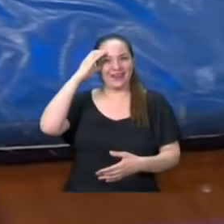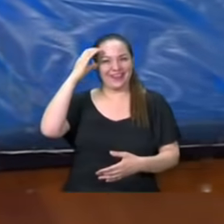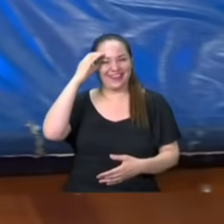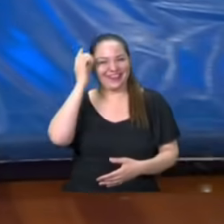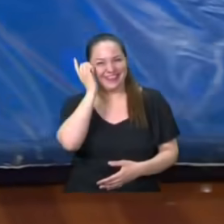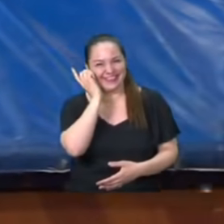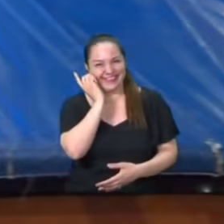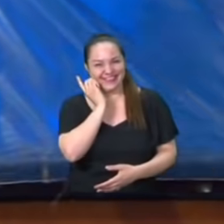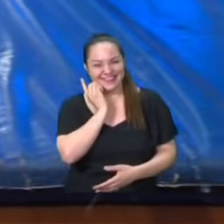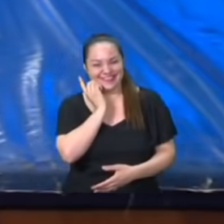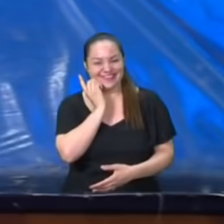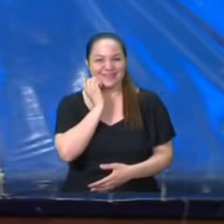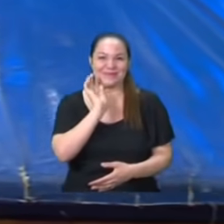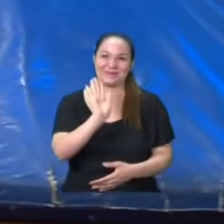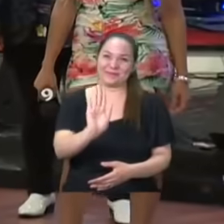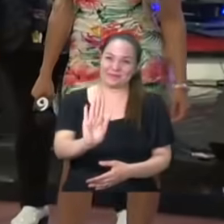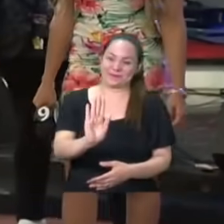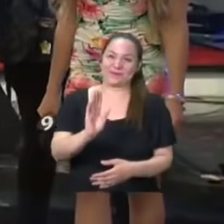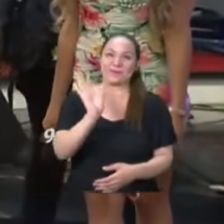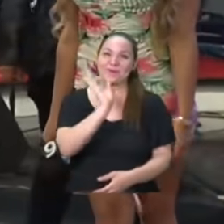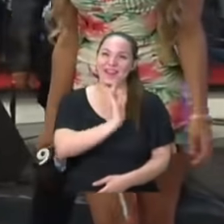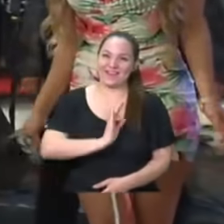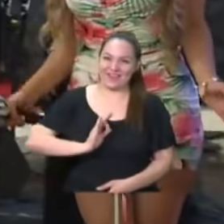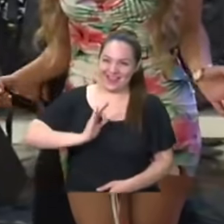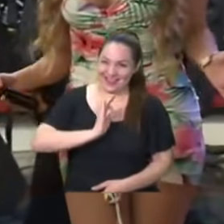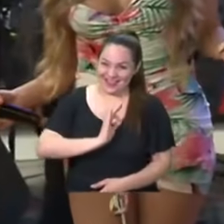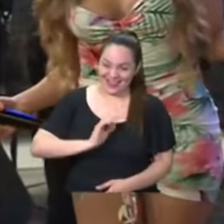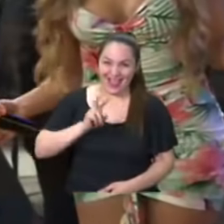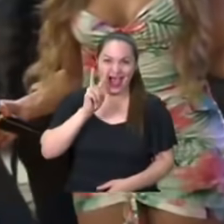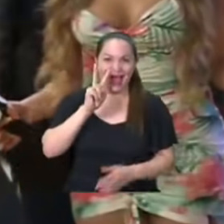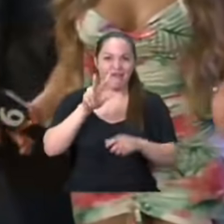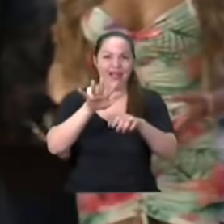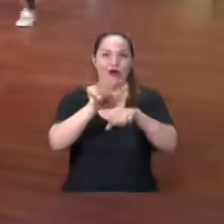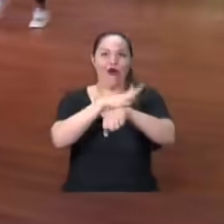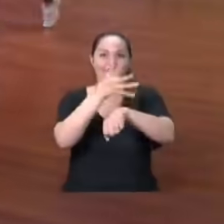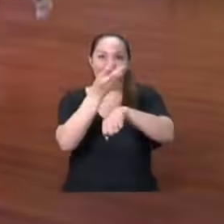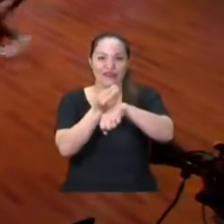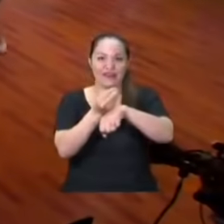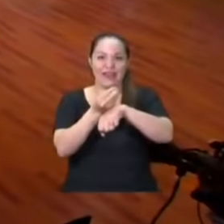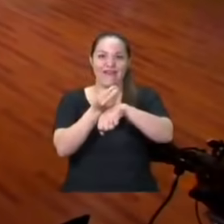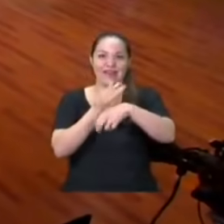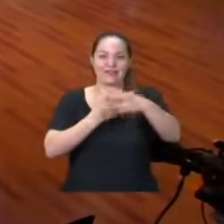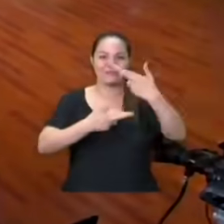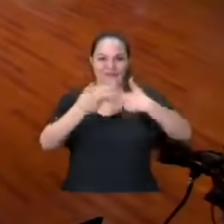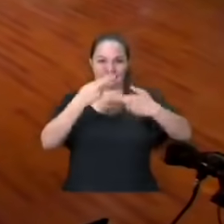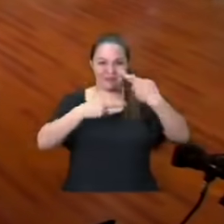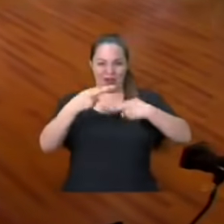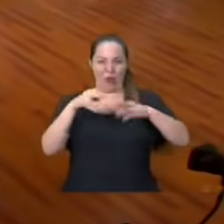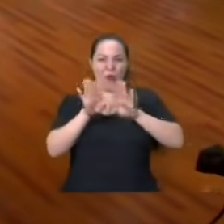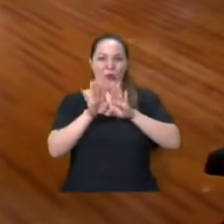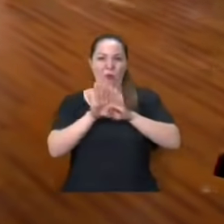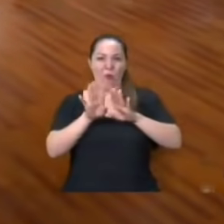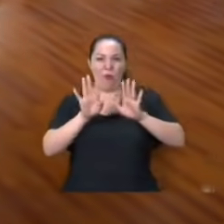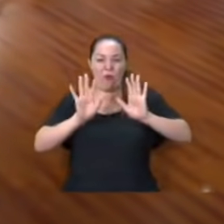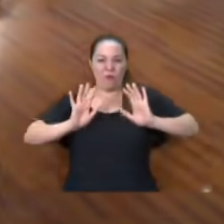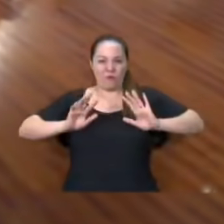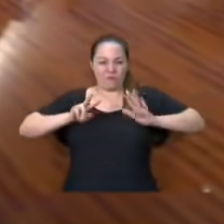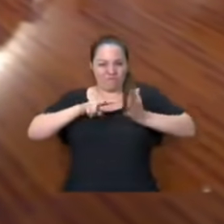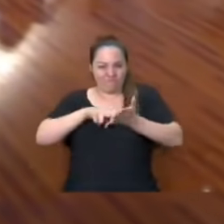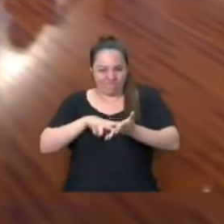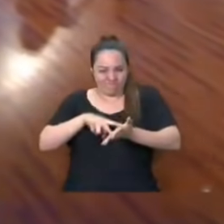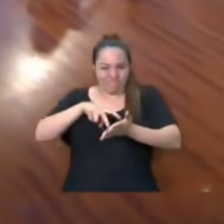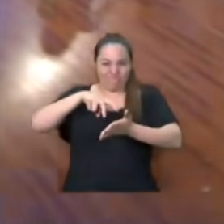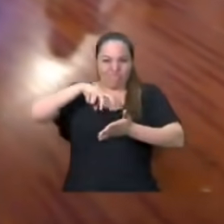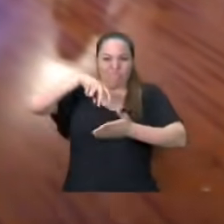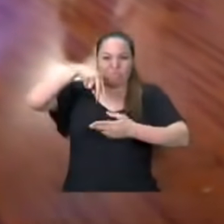Pero quiero felicitarte, porque veamos la repetición. Vean ustedes este impulso y